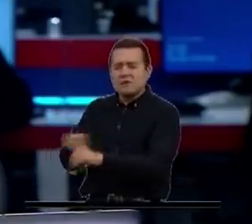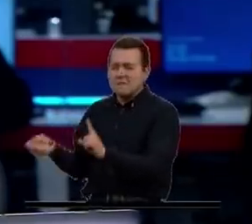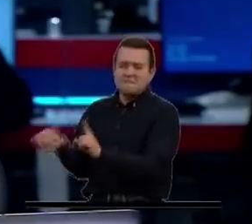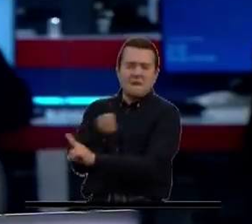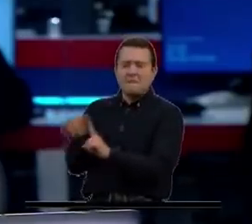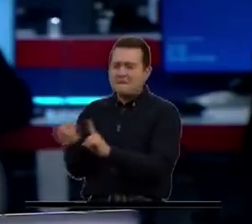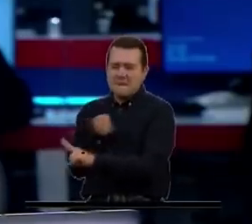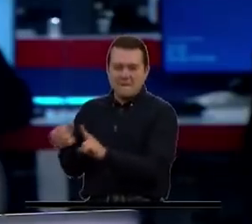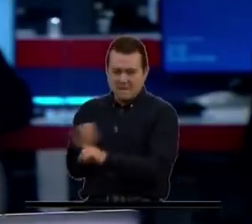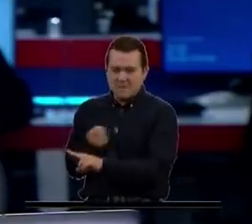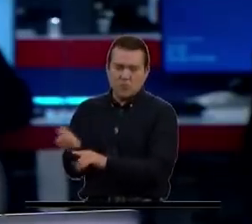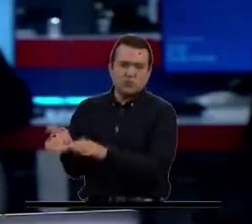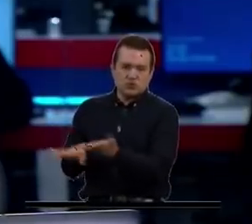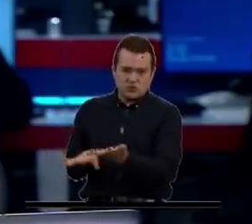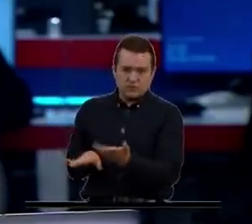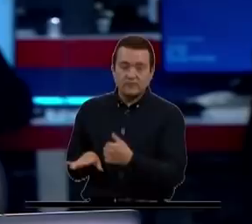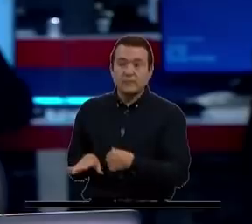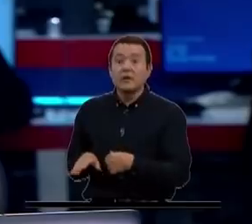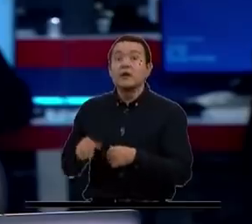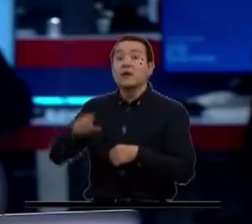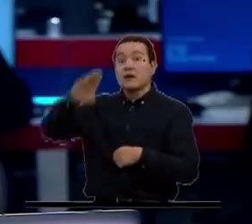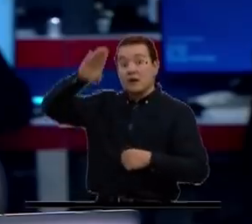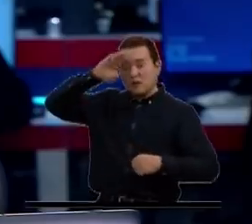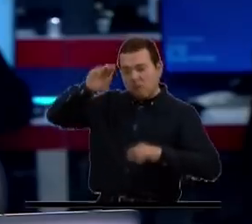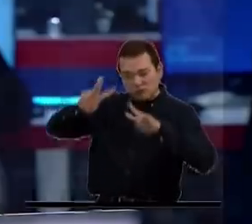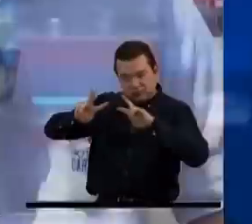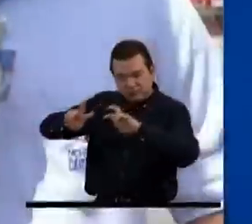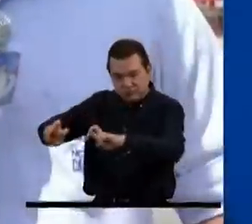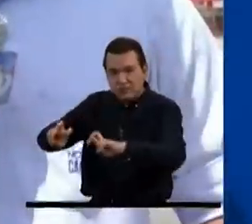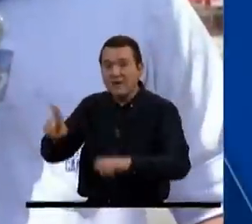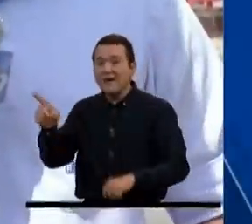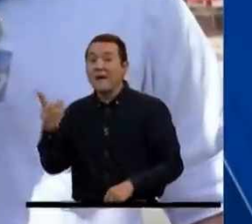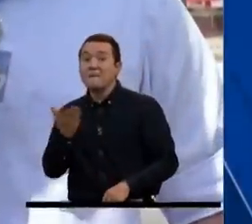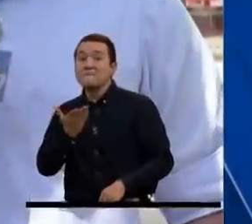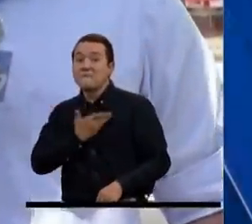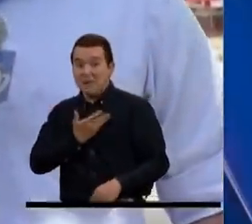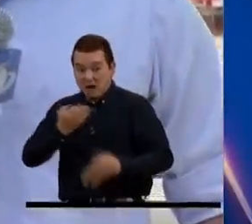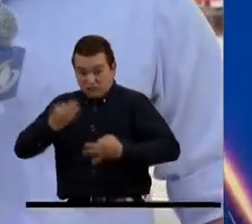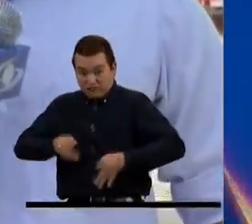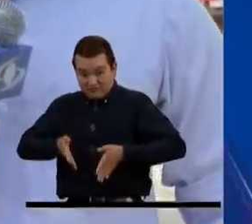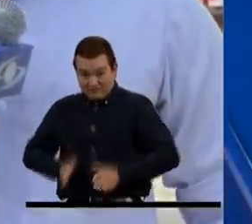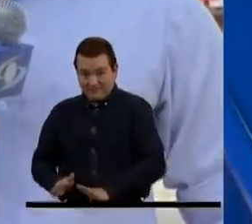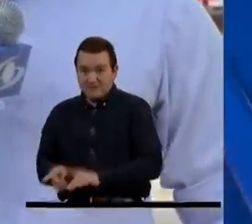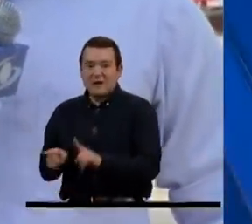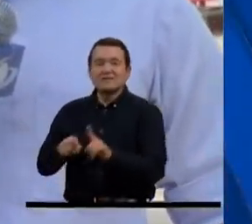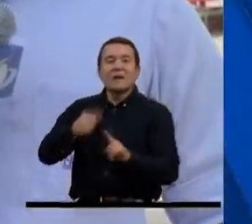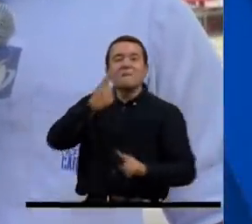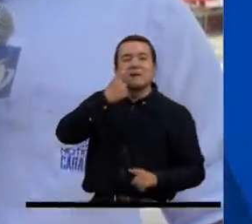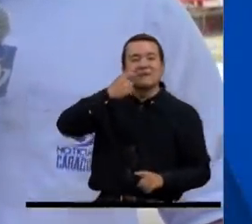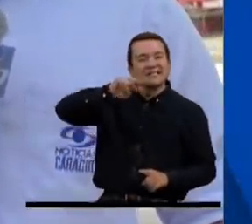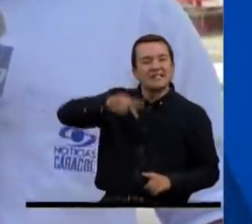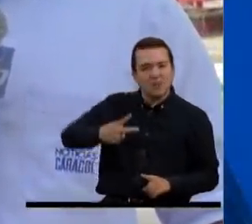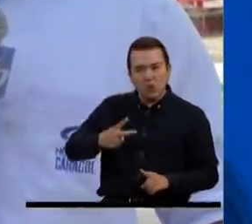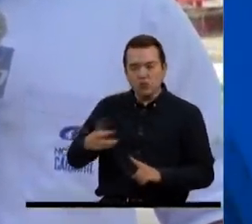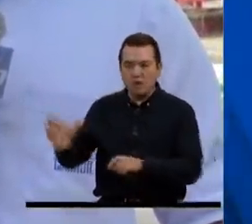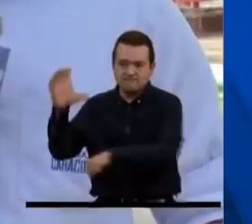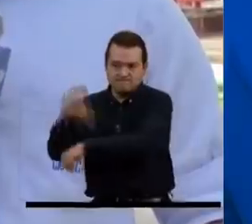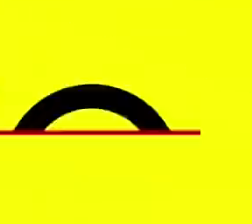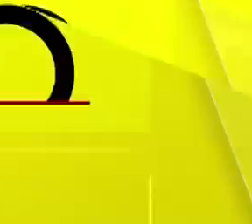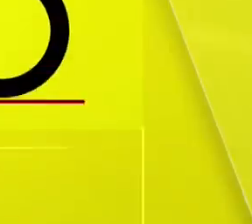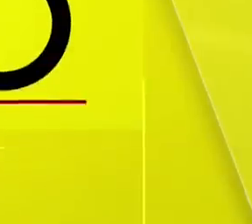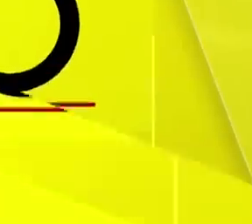la mamá y el padrastro del pequeño fueron detenidos. Joner Alvarado, ¿cómo se percataron las autoridades de este caso? ¿Qué detalles tiene?